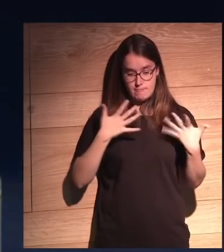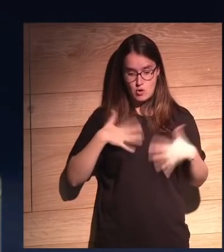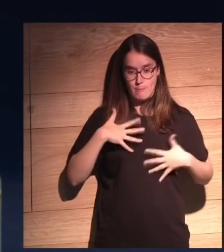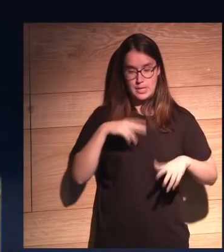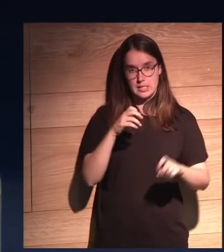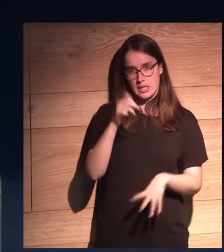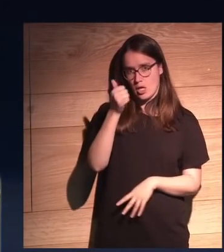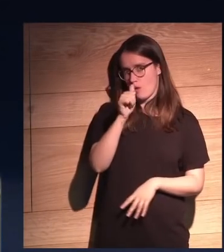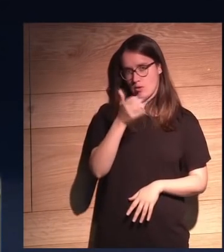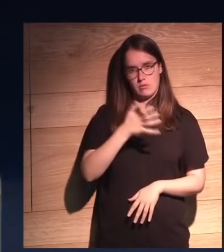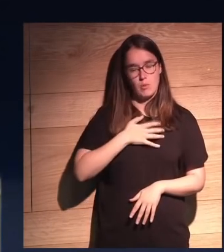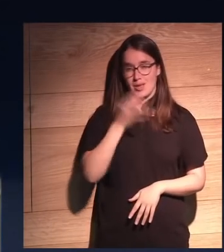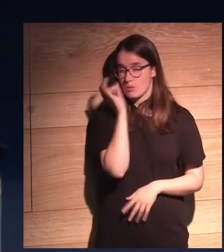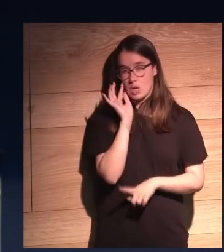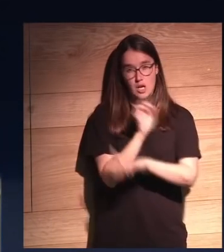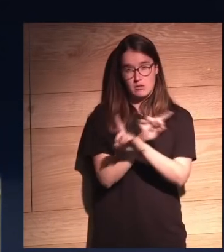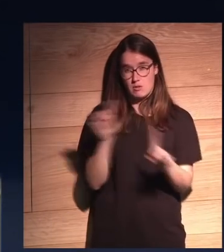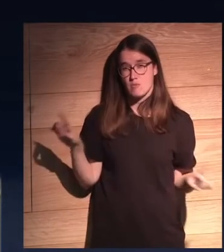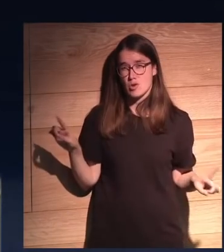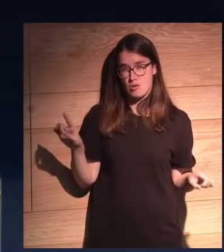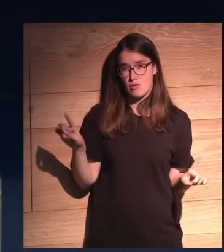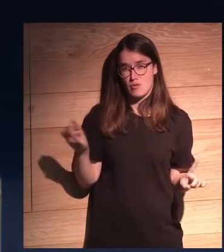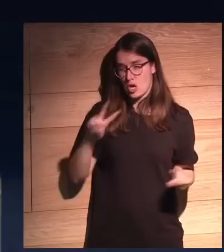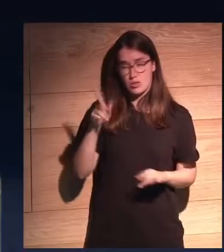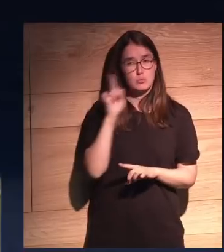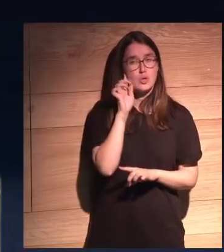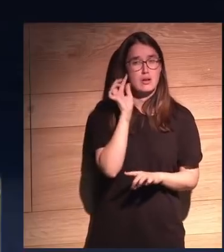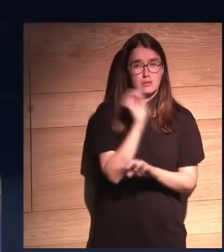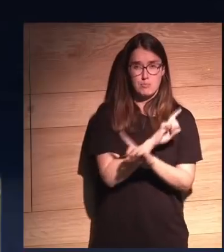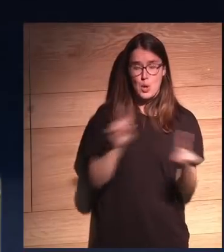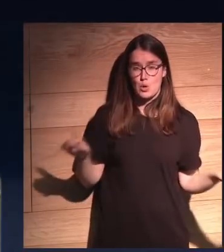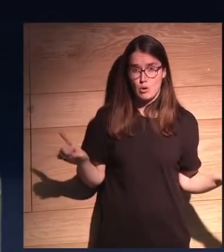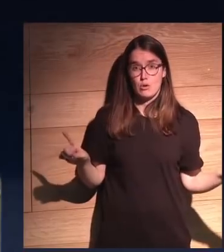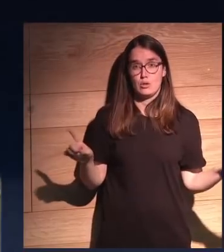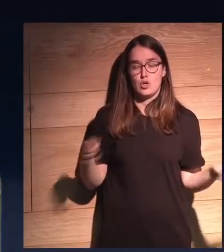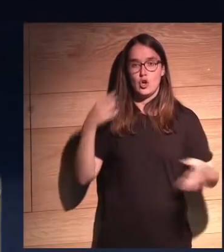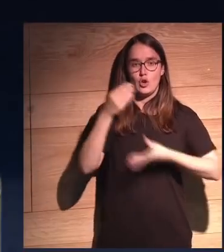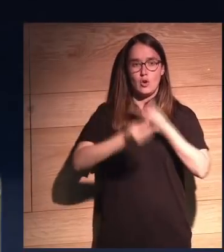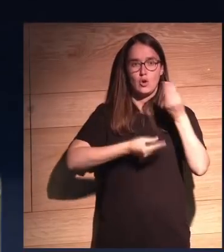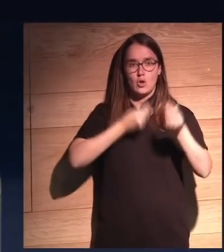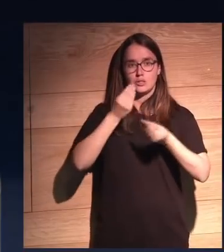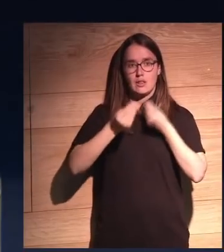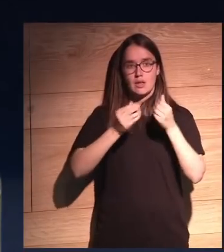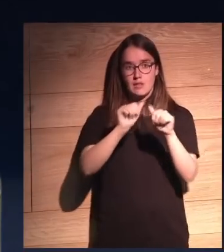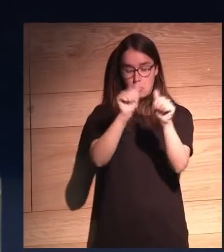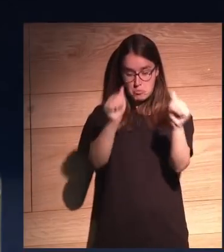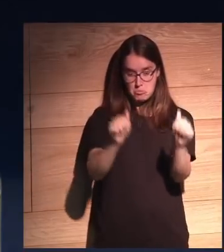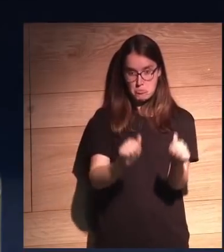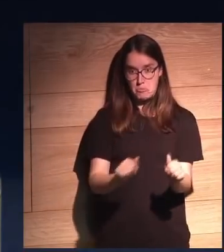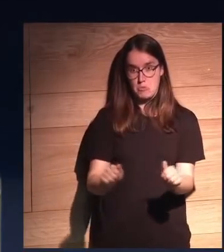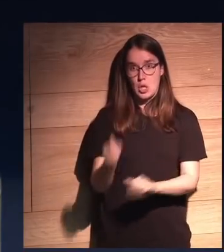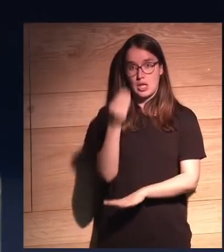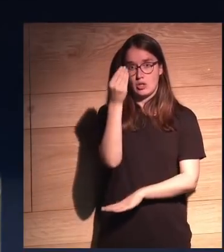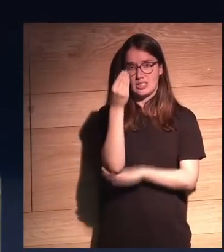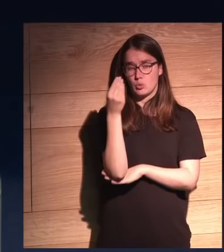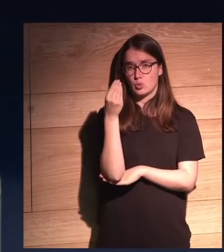de hombres o de mujeres, ni siquiera de otras mujeres desnudas. Los hacían sobre modelos de yeso de